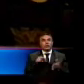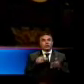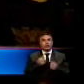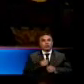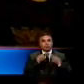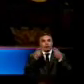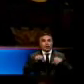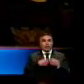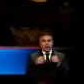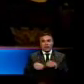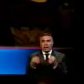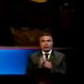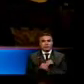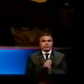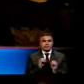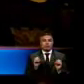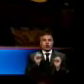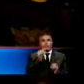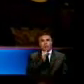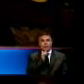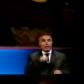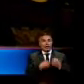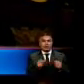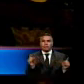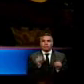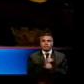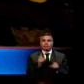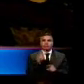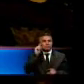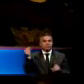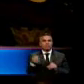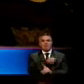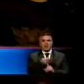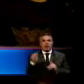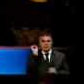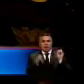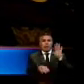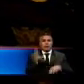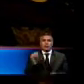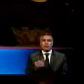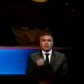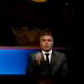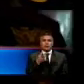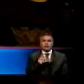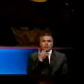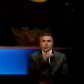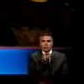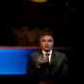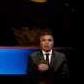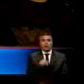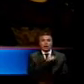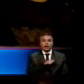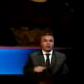patrimonio público y el patrimonio privado a la violencia o actos